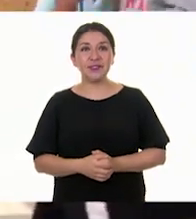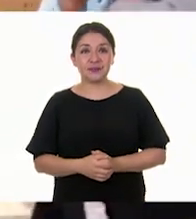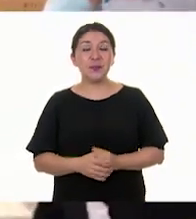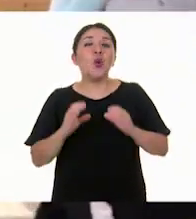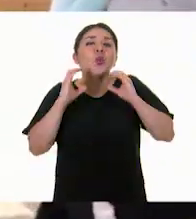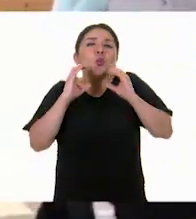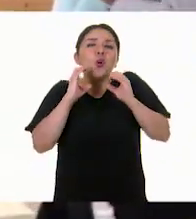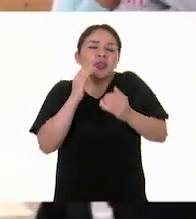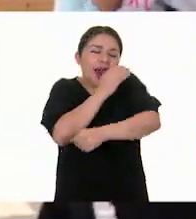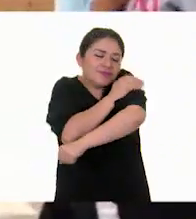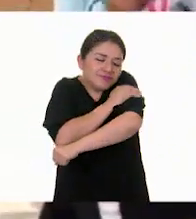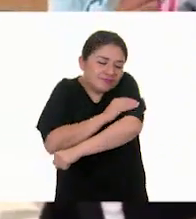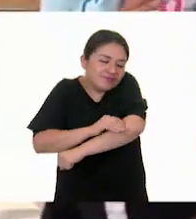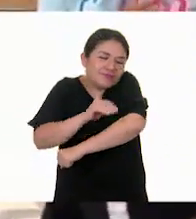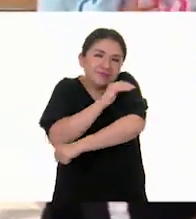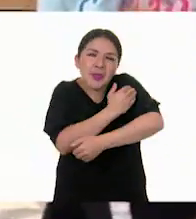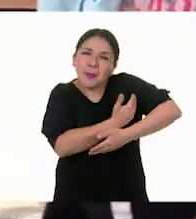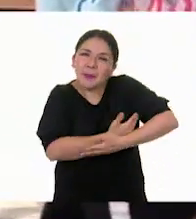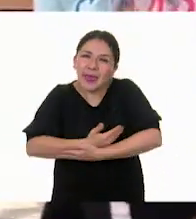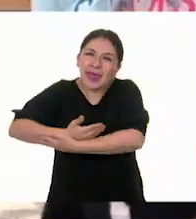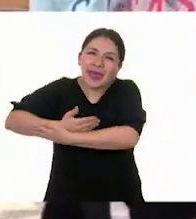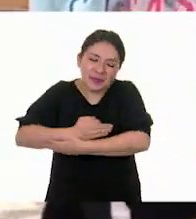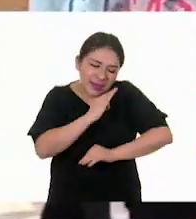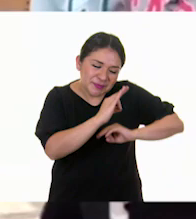Cuida y acaricia a su bebé.